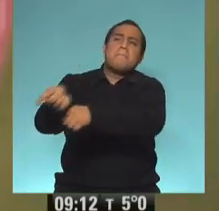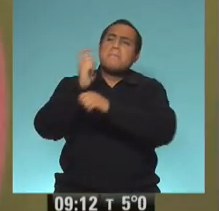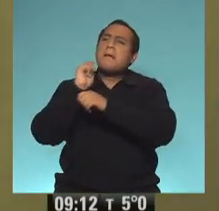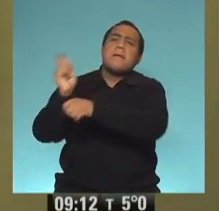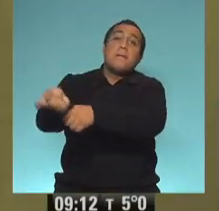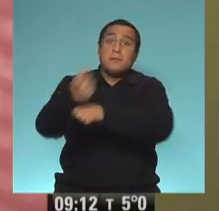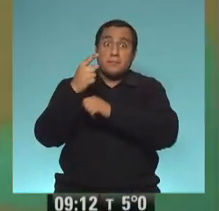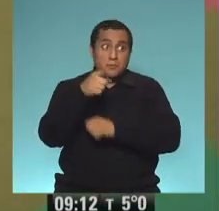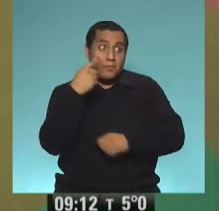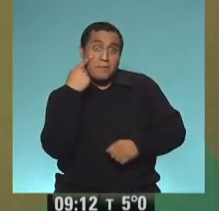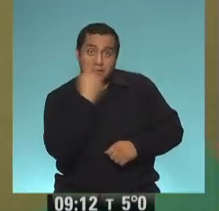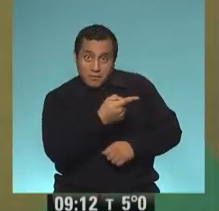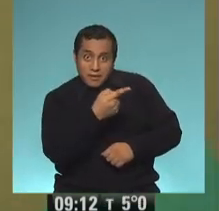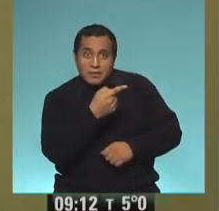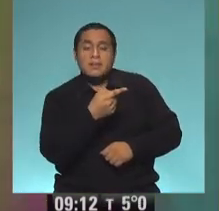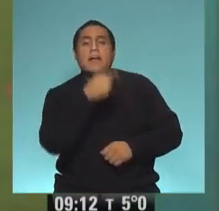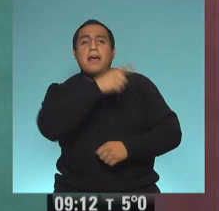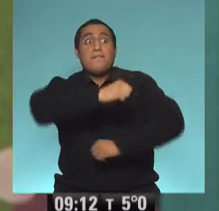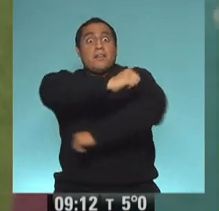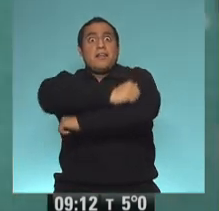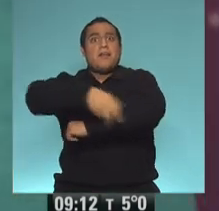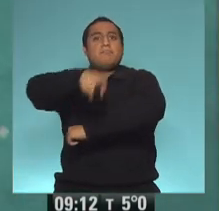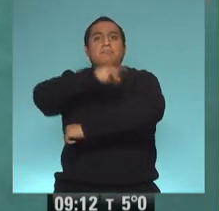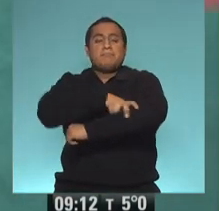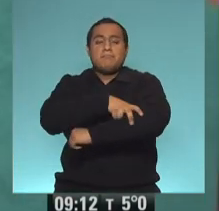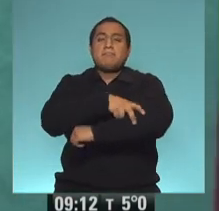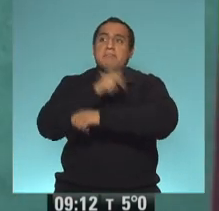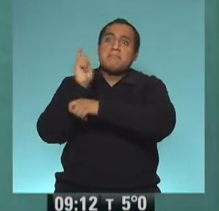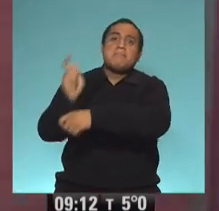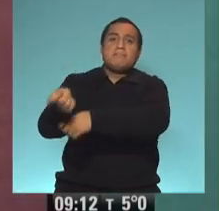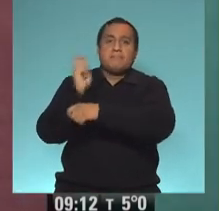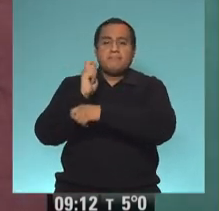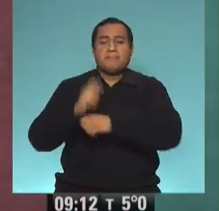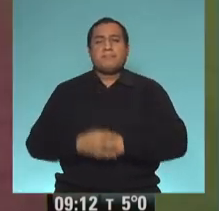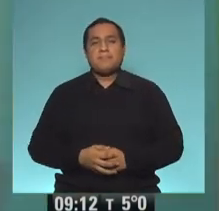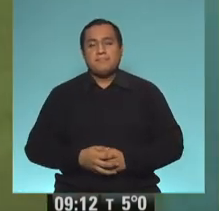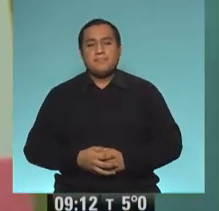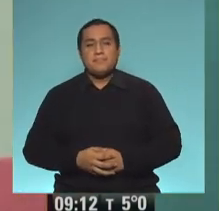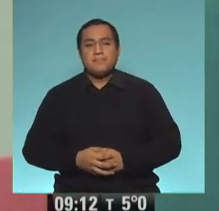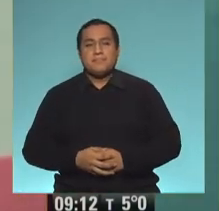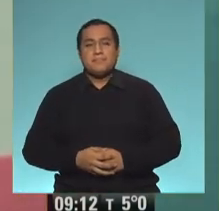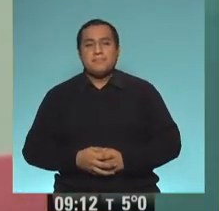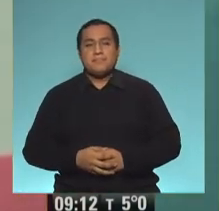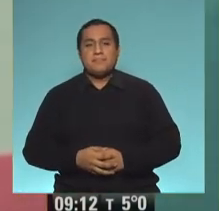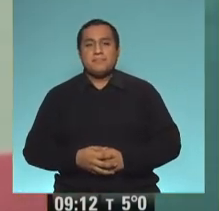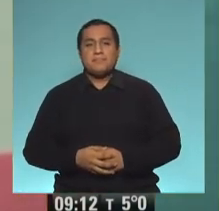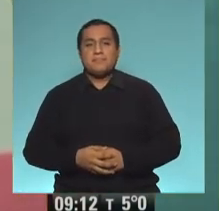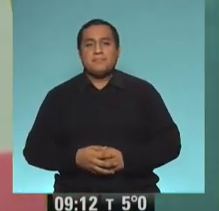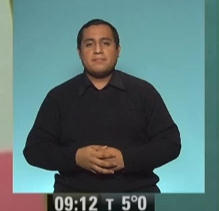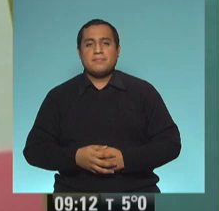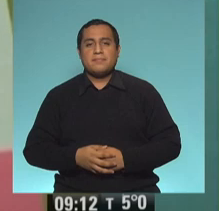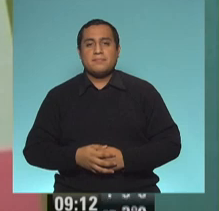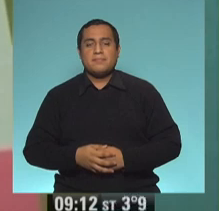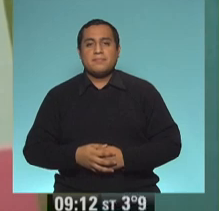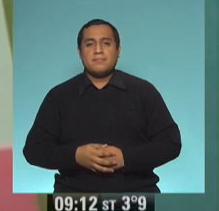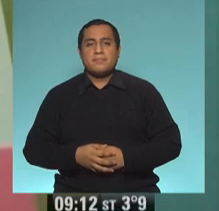allí, allí, sentado en su ventaní, así disfrazado, oyó